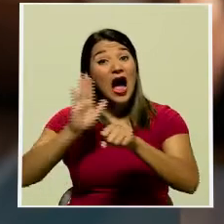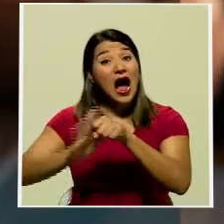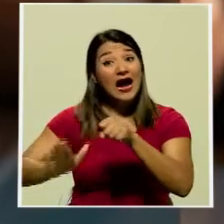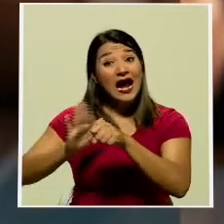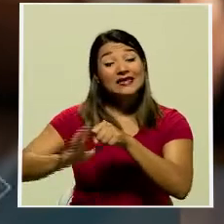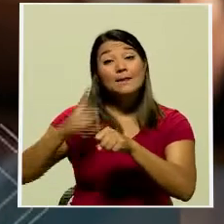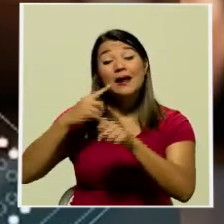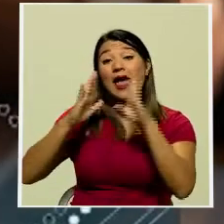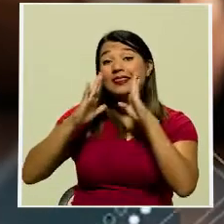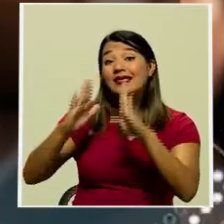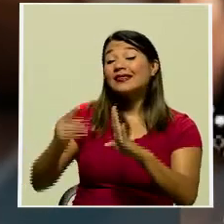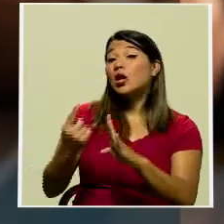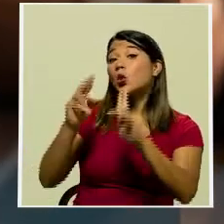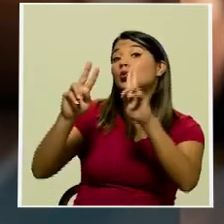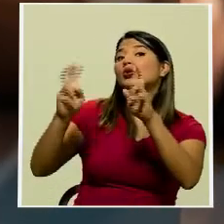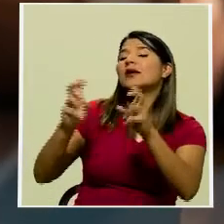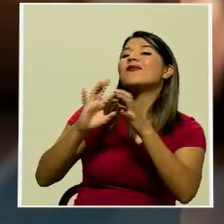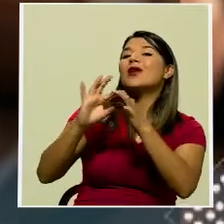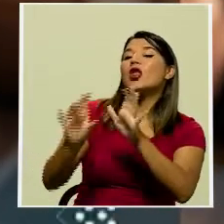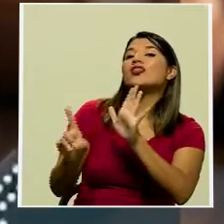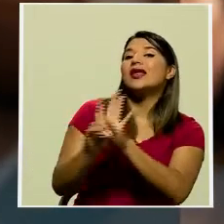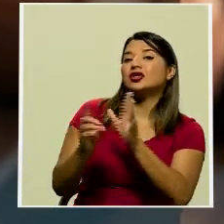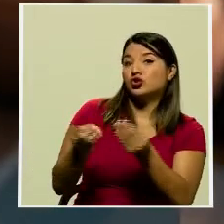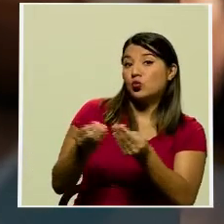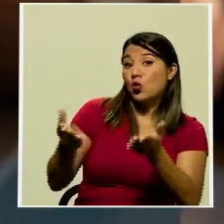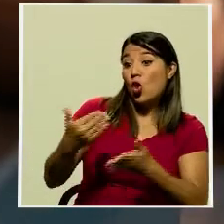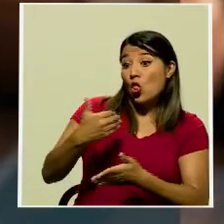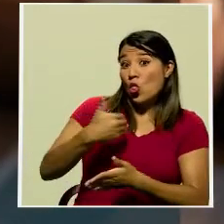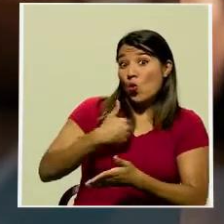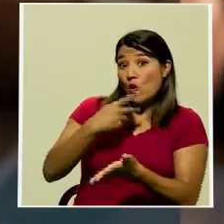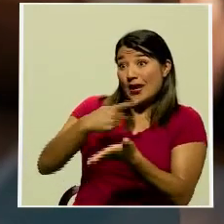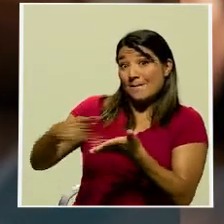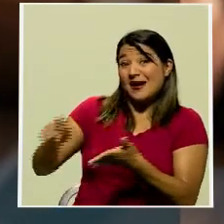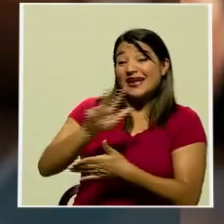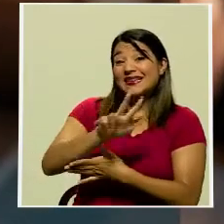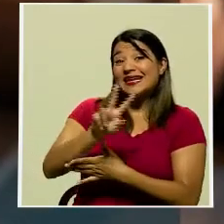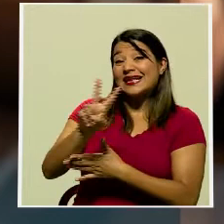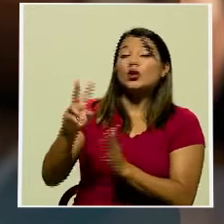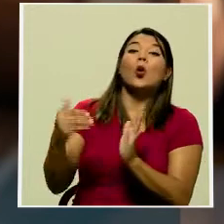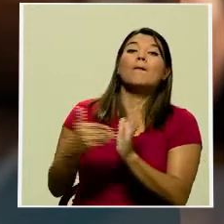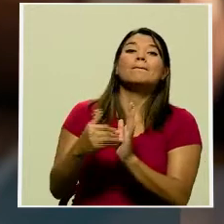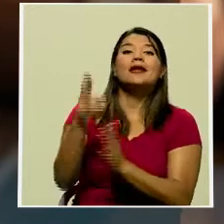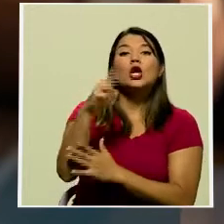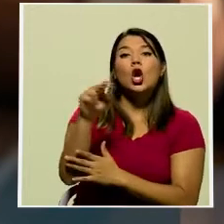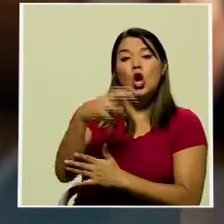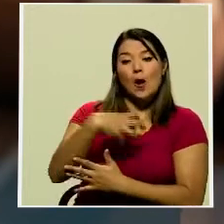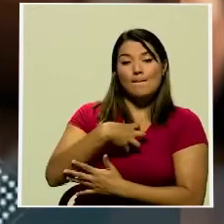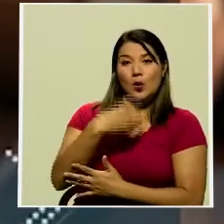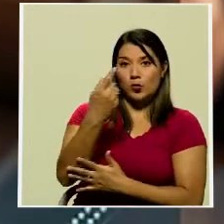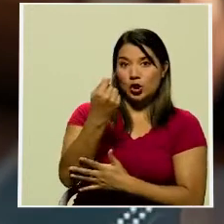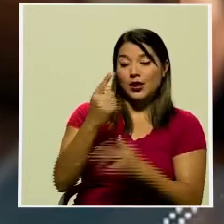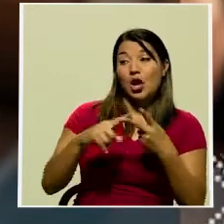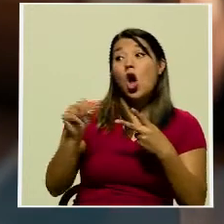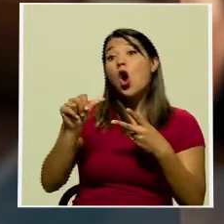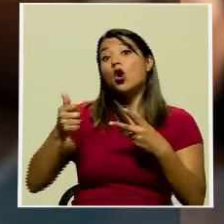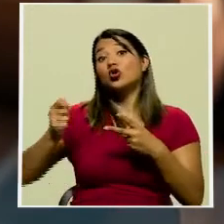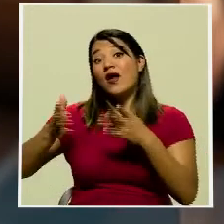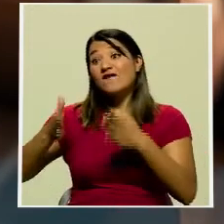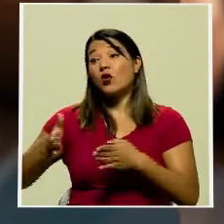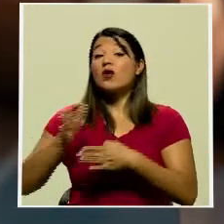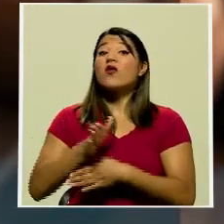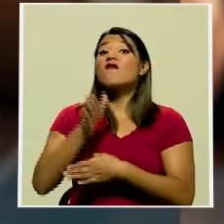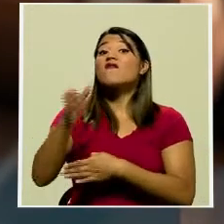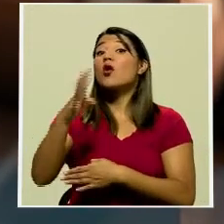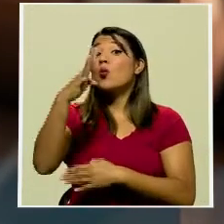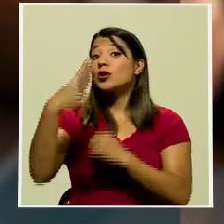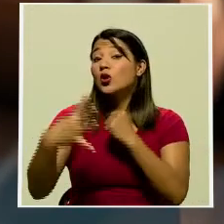derecho público sobre expropiaciones, tuvo que pagar de su dinero 32.000 colones. Y otro representante viajó 4 veces